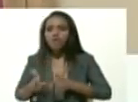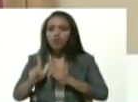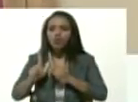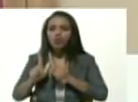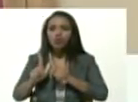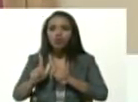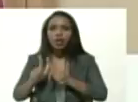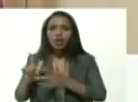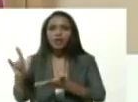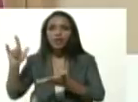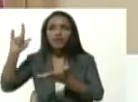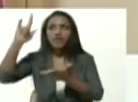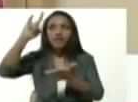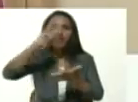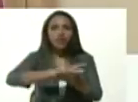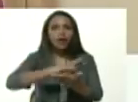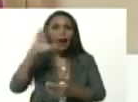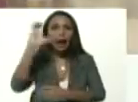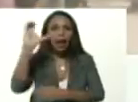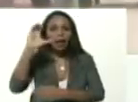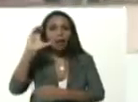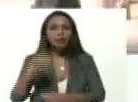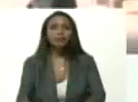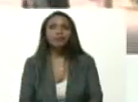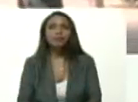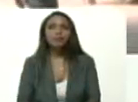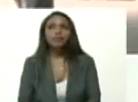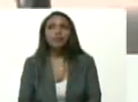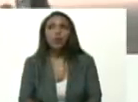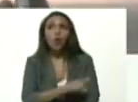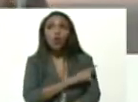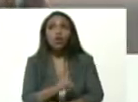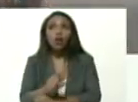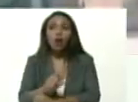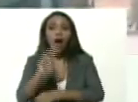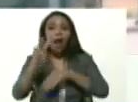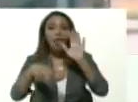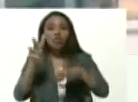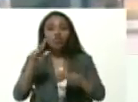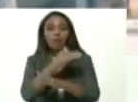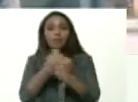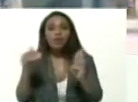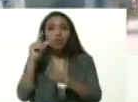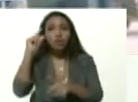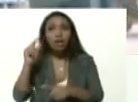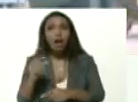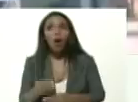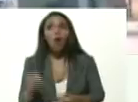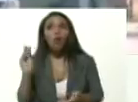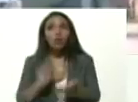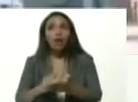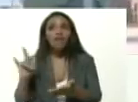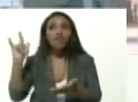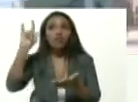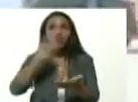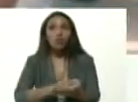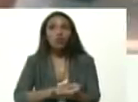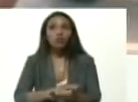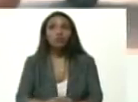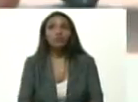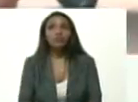Y sobrevolaron Caracas. He ordenado que mañana a las 12 del mediodía la Aviación Militar